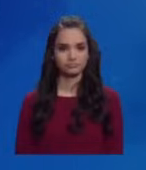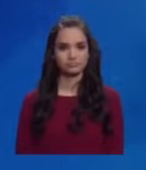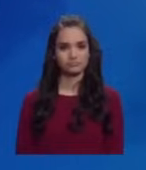compartirles